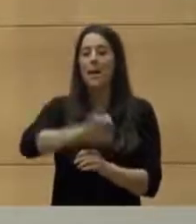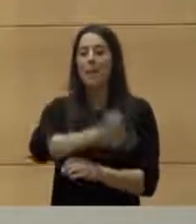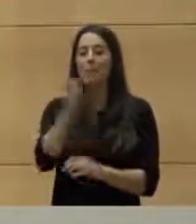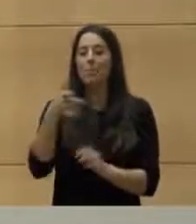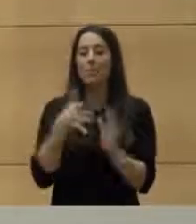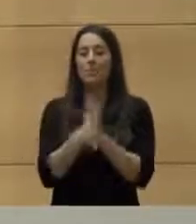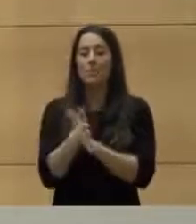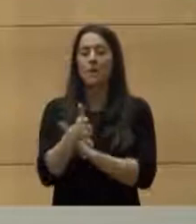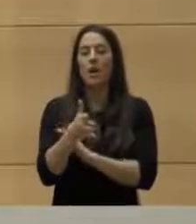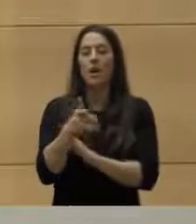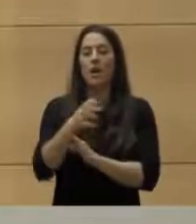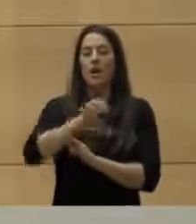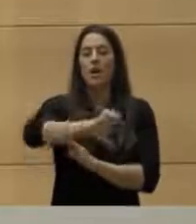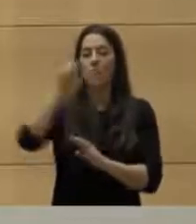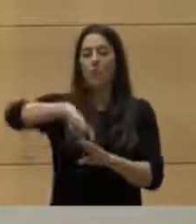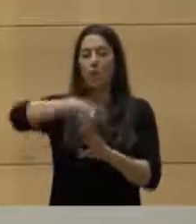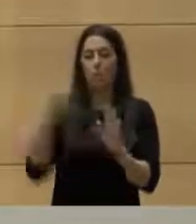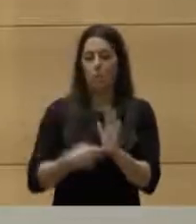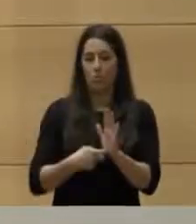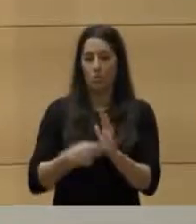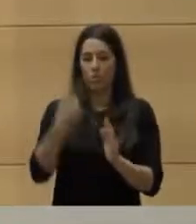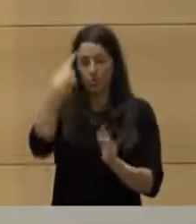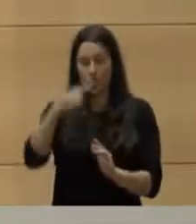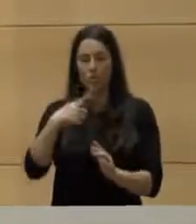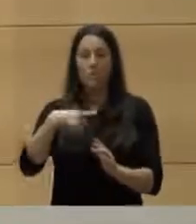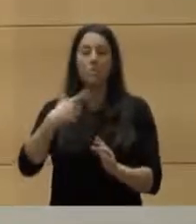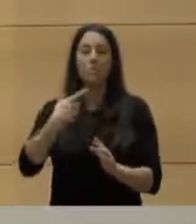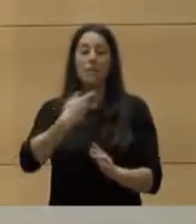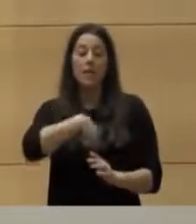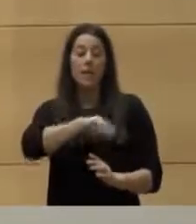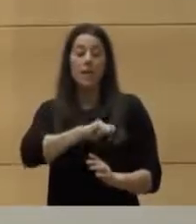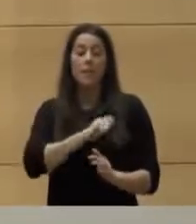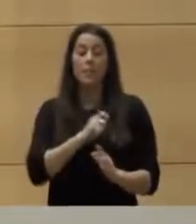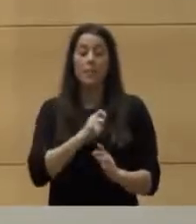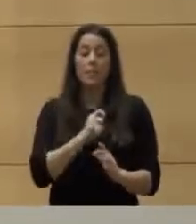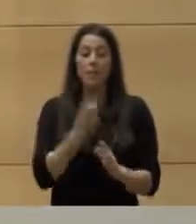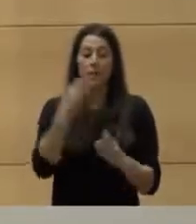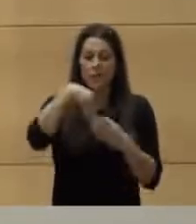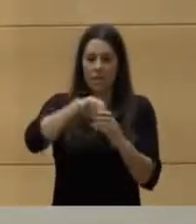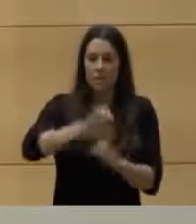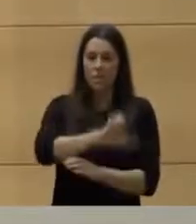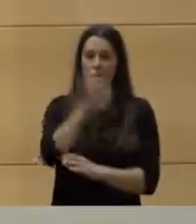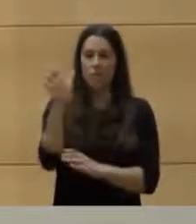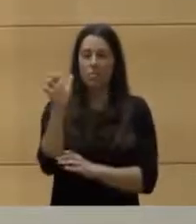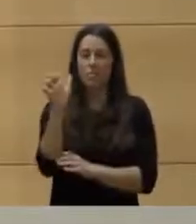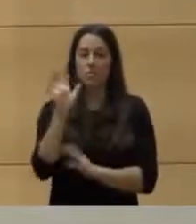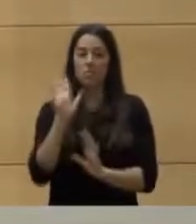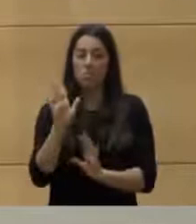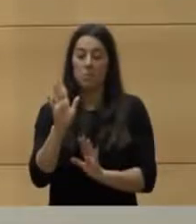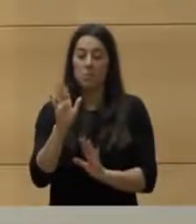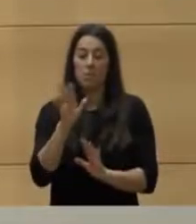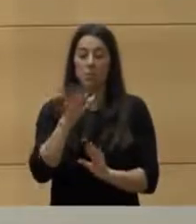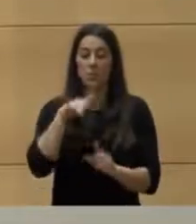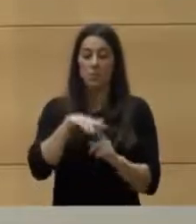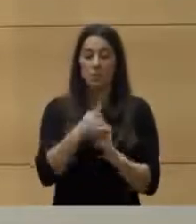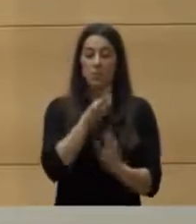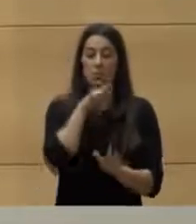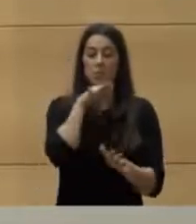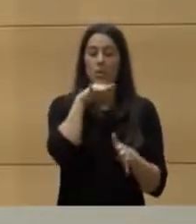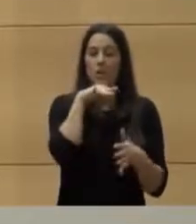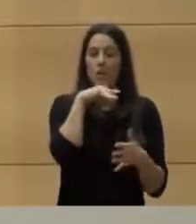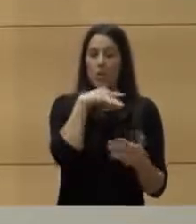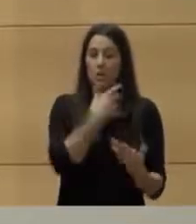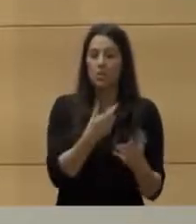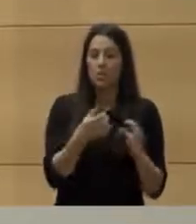forma parte de Europa, pero esto que se ha construido no tiene en absoluto nada que ver con lo que se habló de Europa hace 40 o